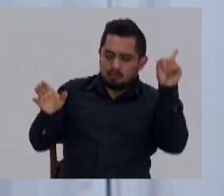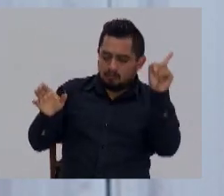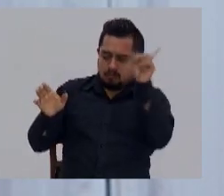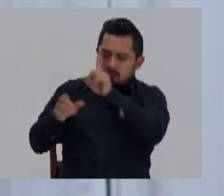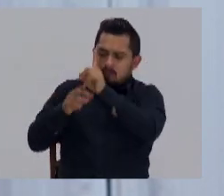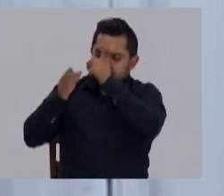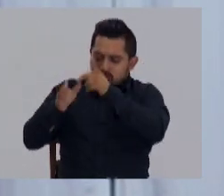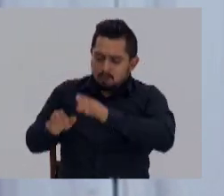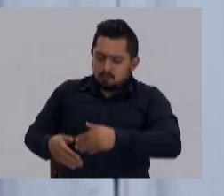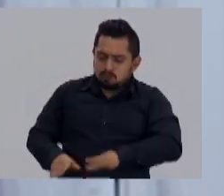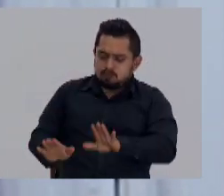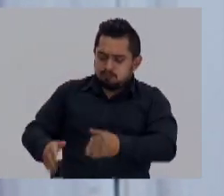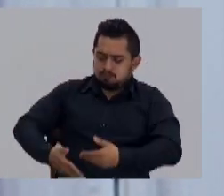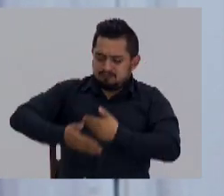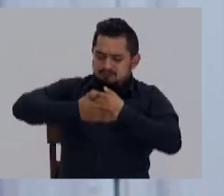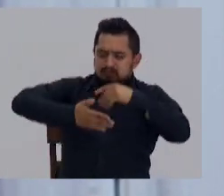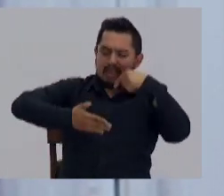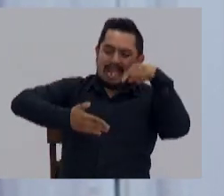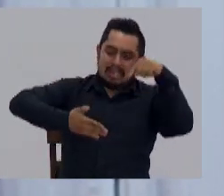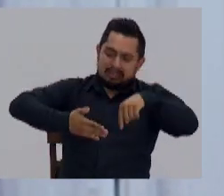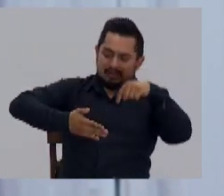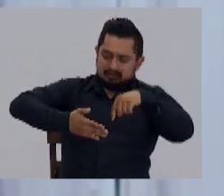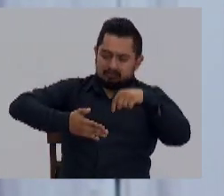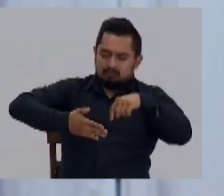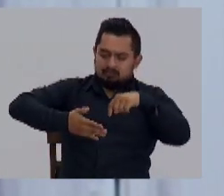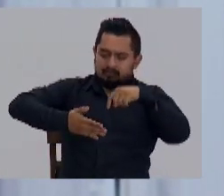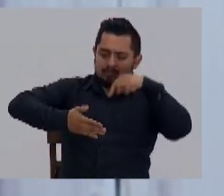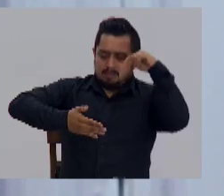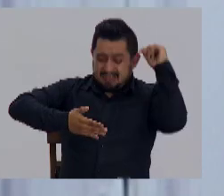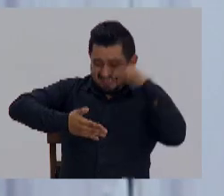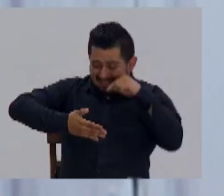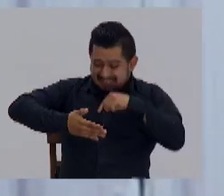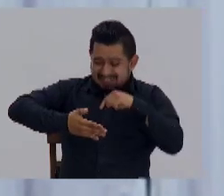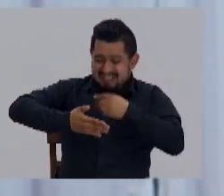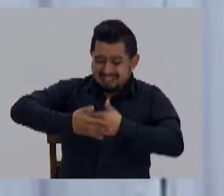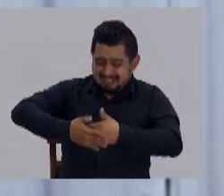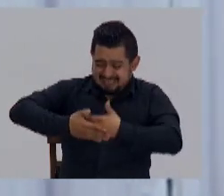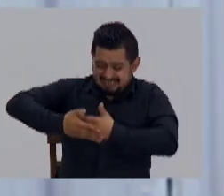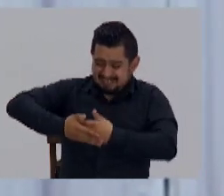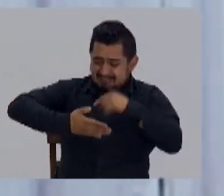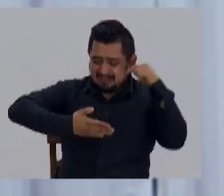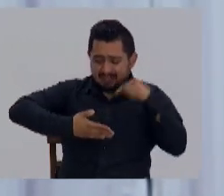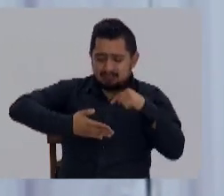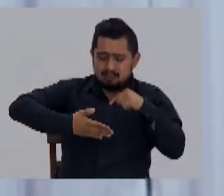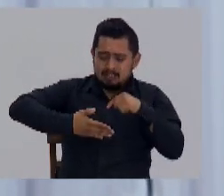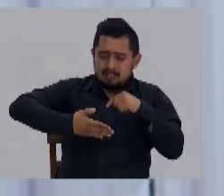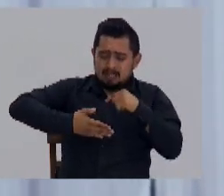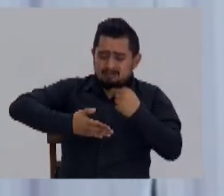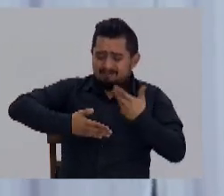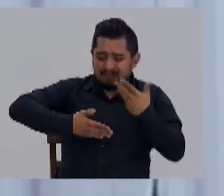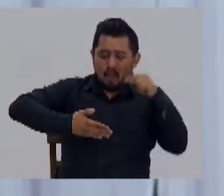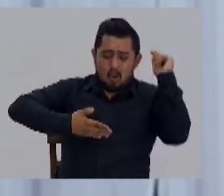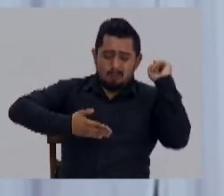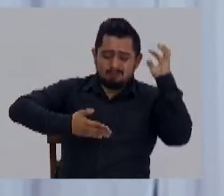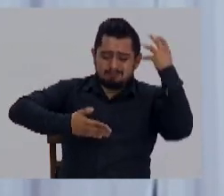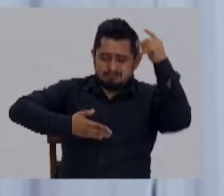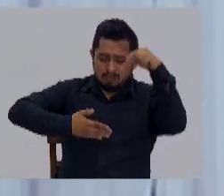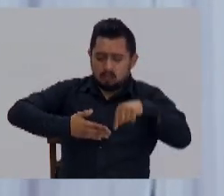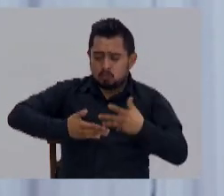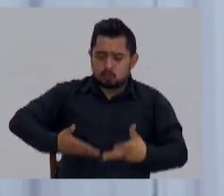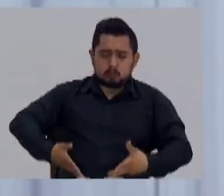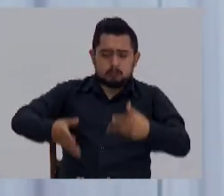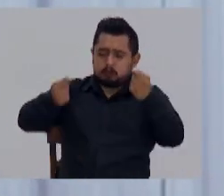nacer en esta tierra. Porque si no fuese por ese gran milagro, nosotros no pudiésemos ser